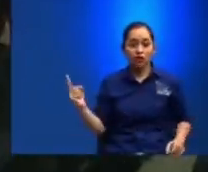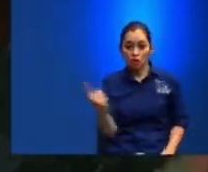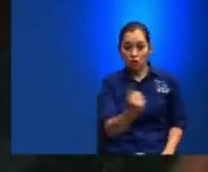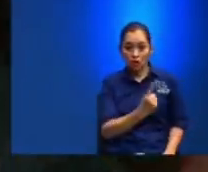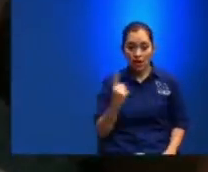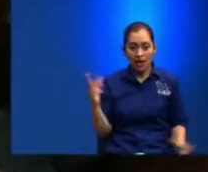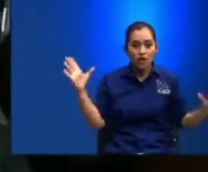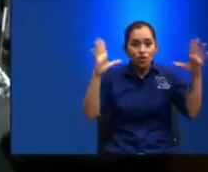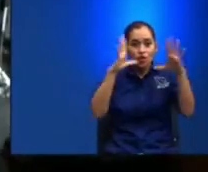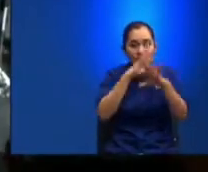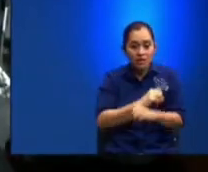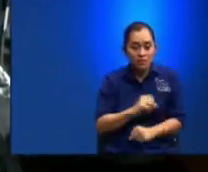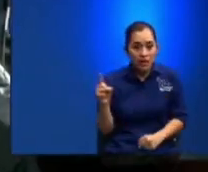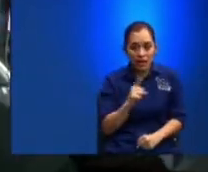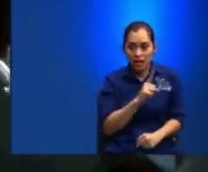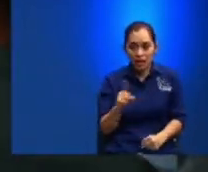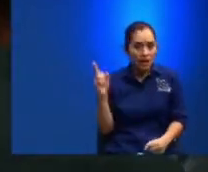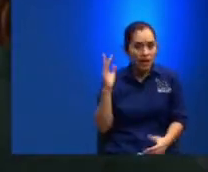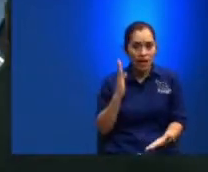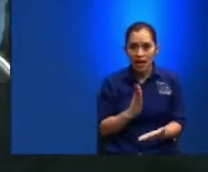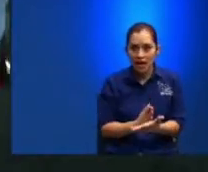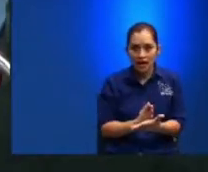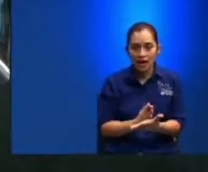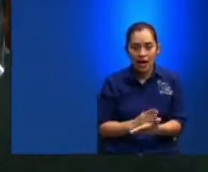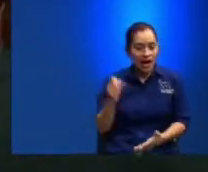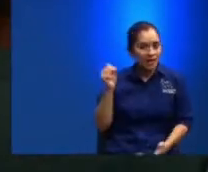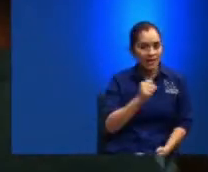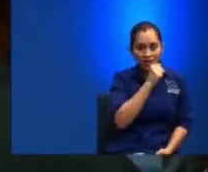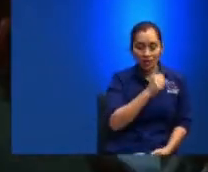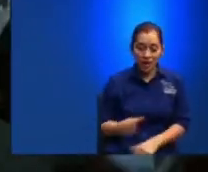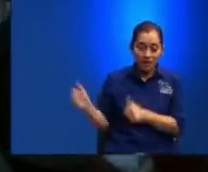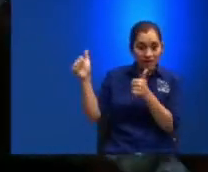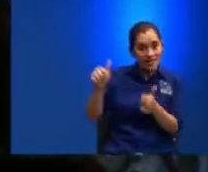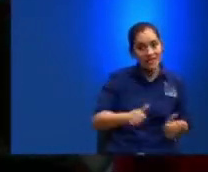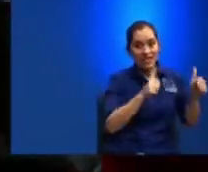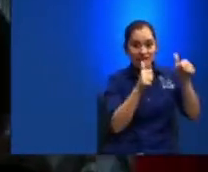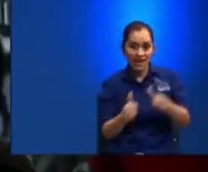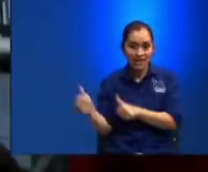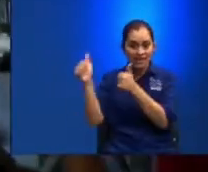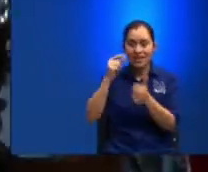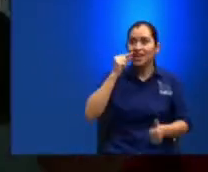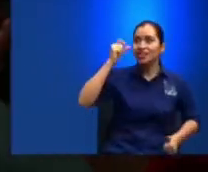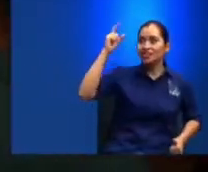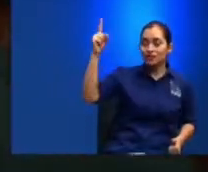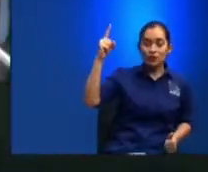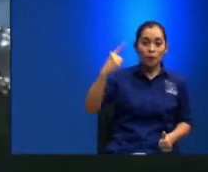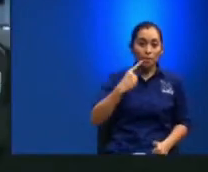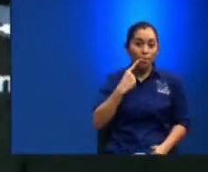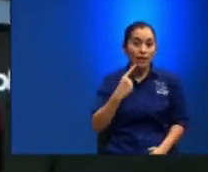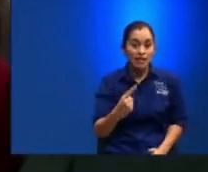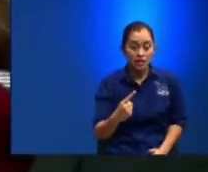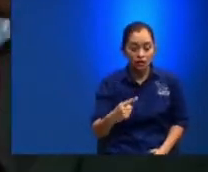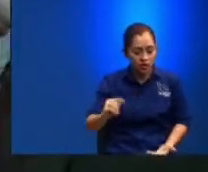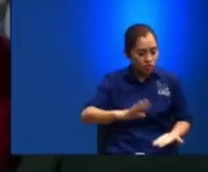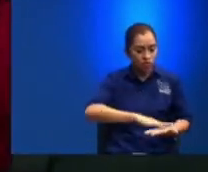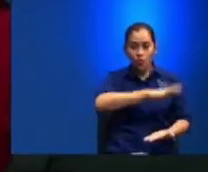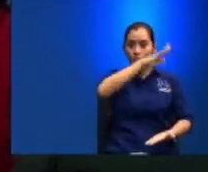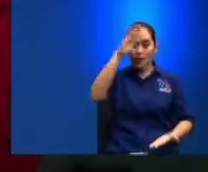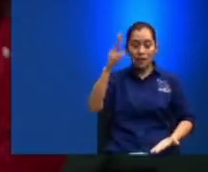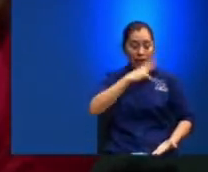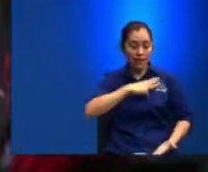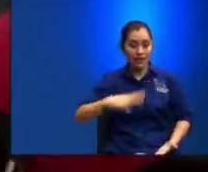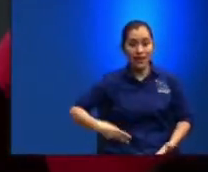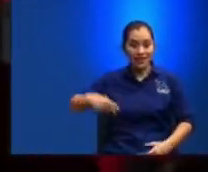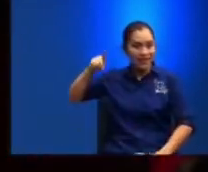rico de la noche sin parar cantando alabanzas al señor y sigo en su